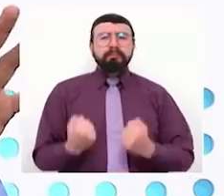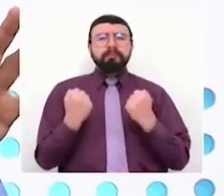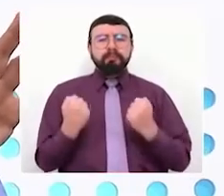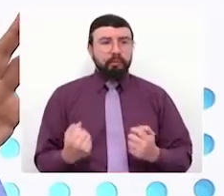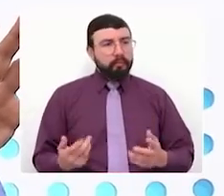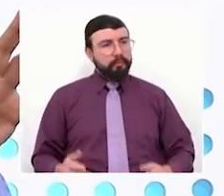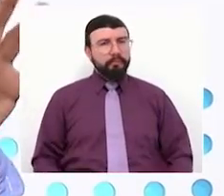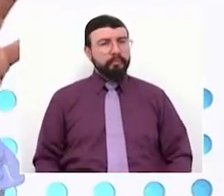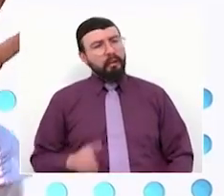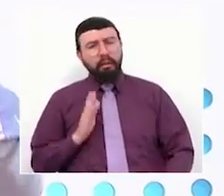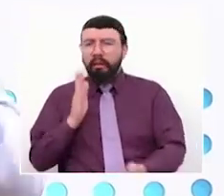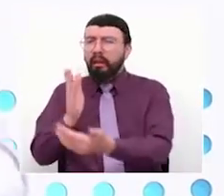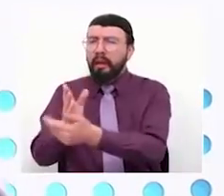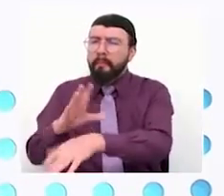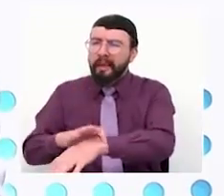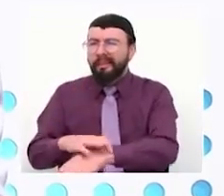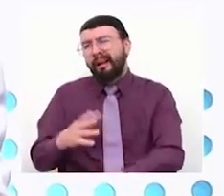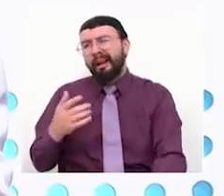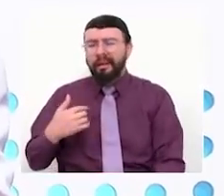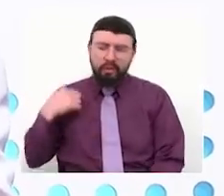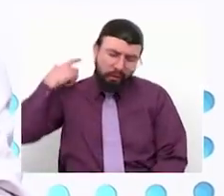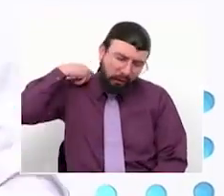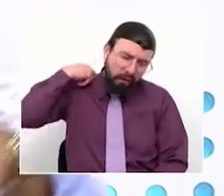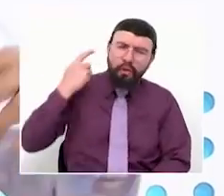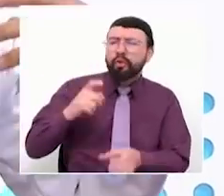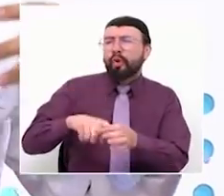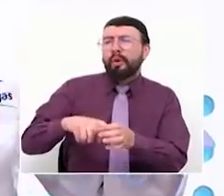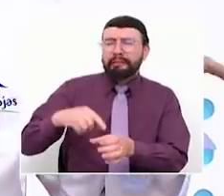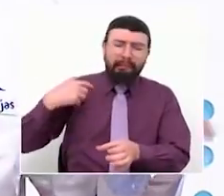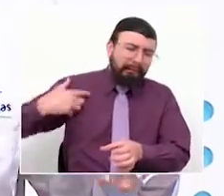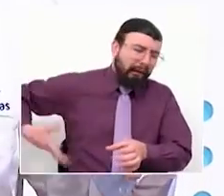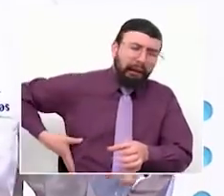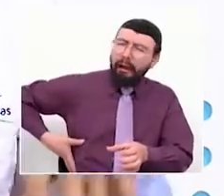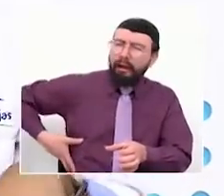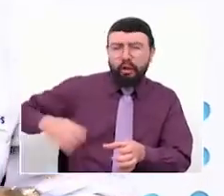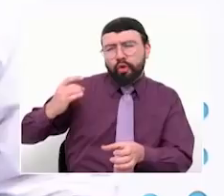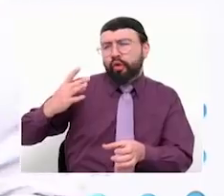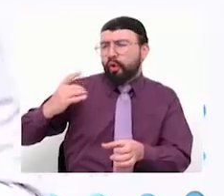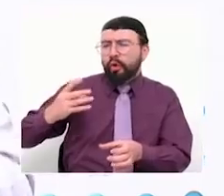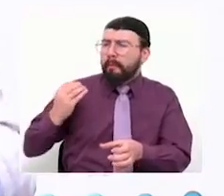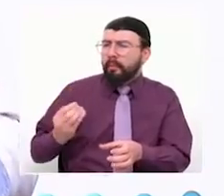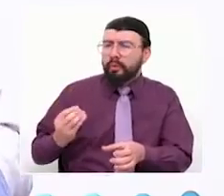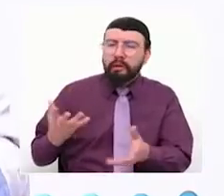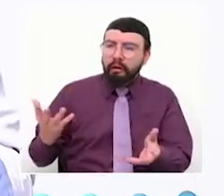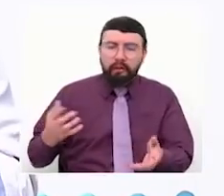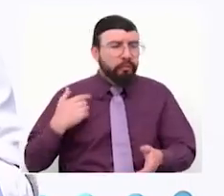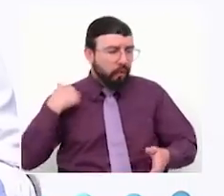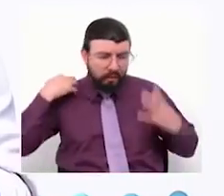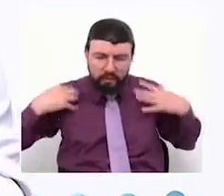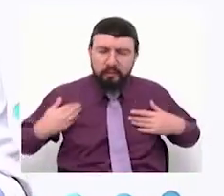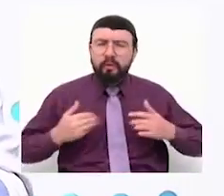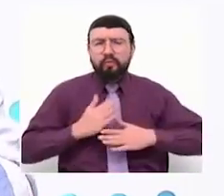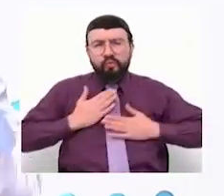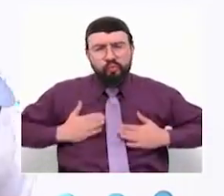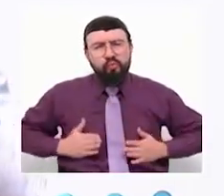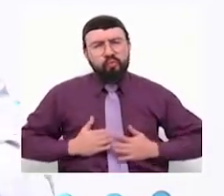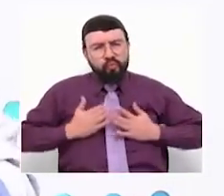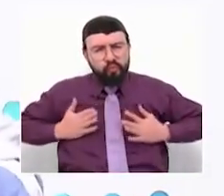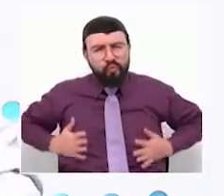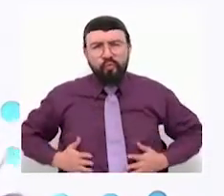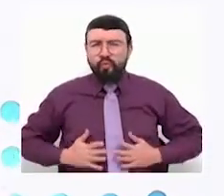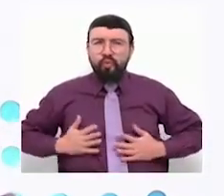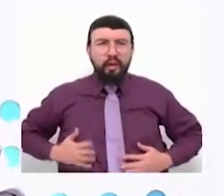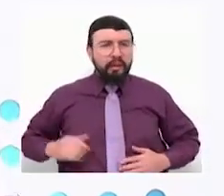Motivo de consulta. Dolor en la columna. Me duele la espalda. No, hágame un masaje que es que tengo unos nudos y tal. Y la gente